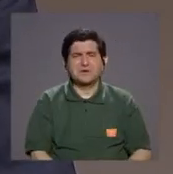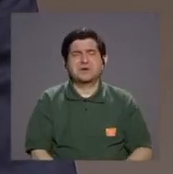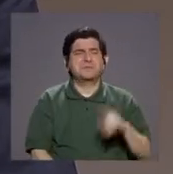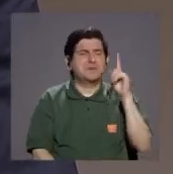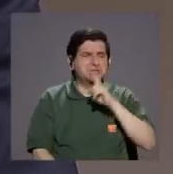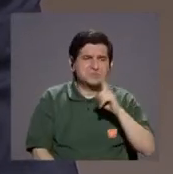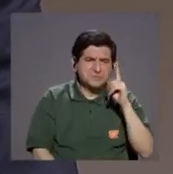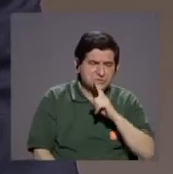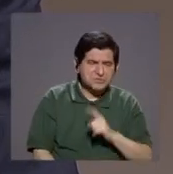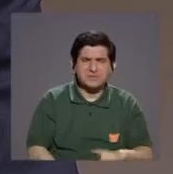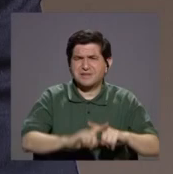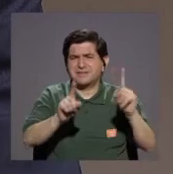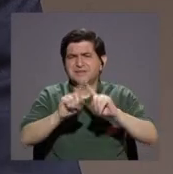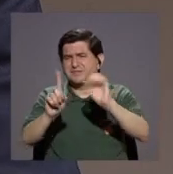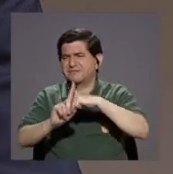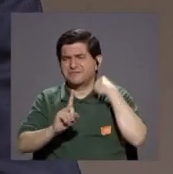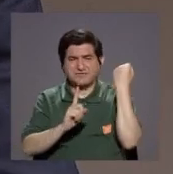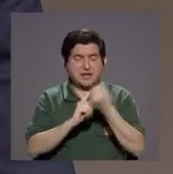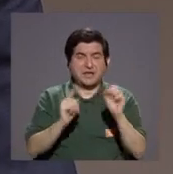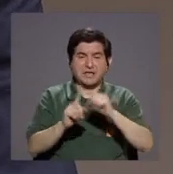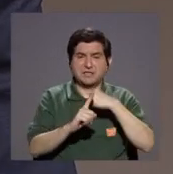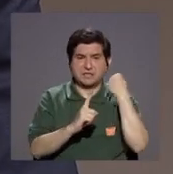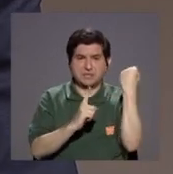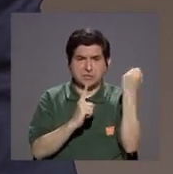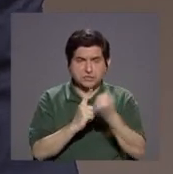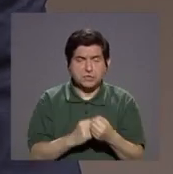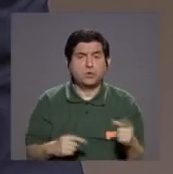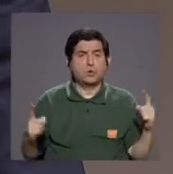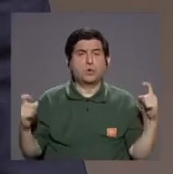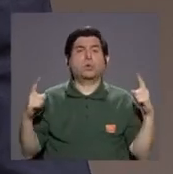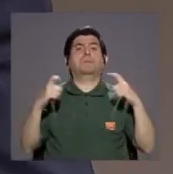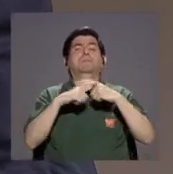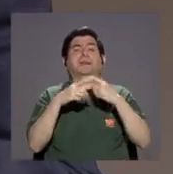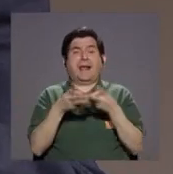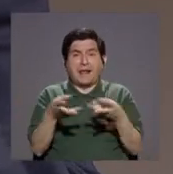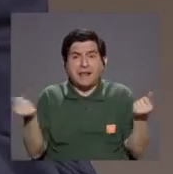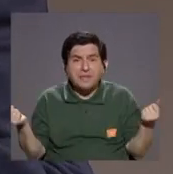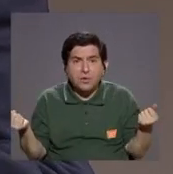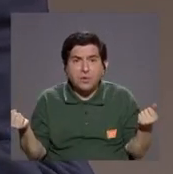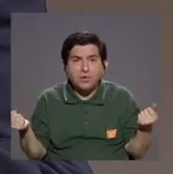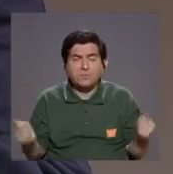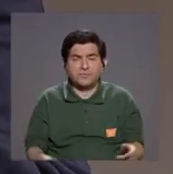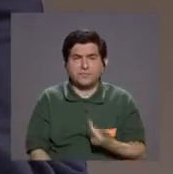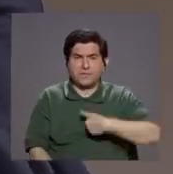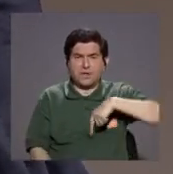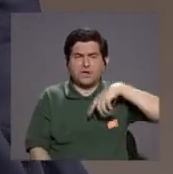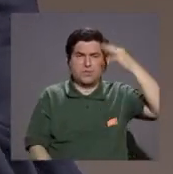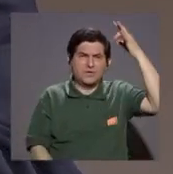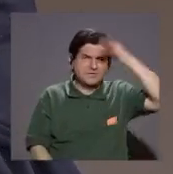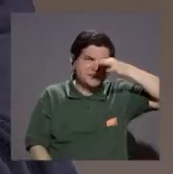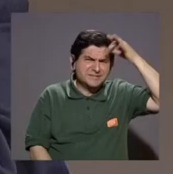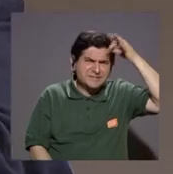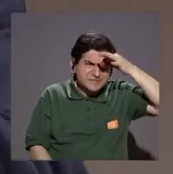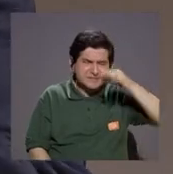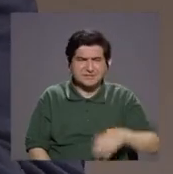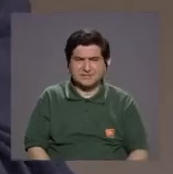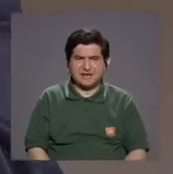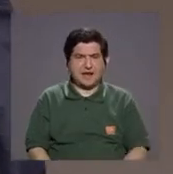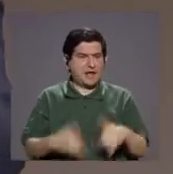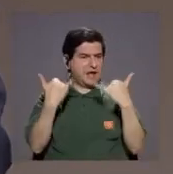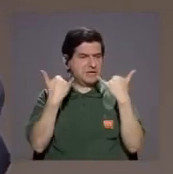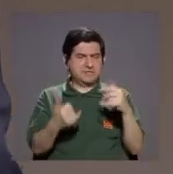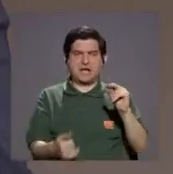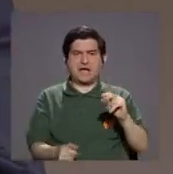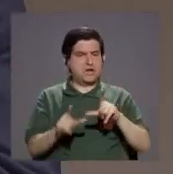prostitución una serie de temas que para la sociedad son bien complejos y entonces la filosofía nuestra desde el punto de vista ya no